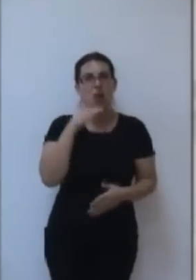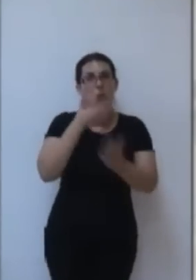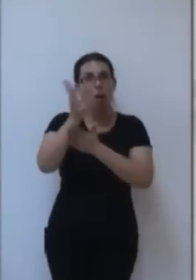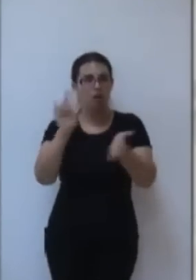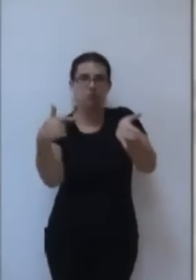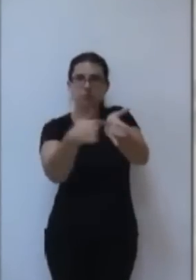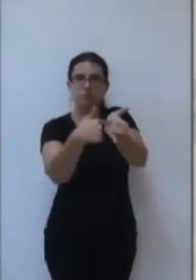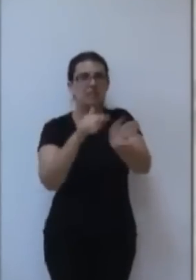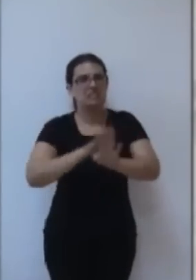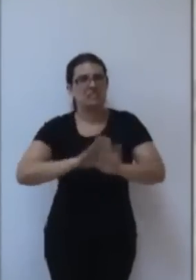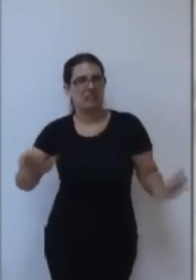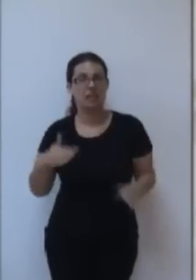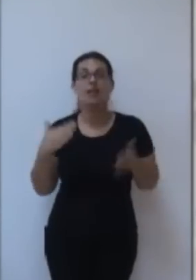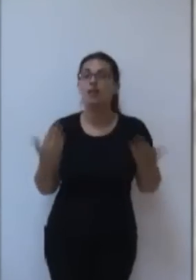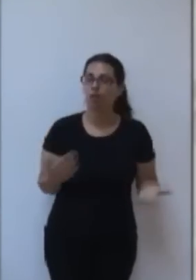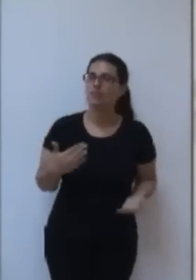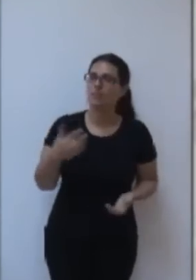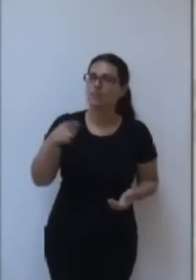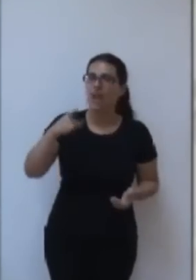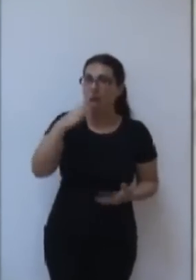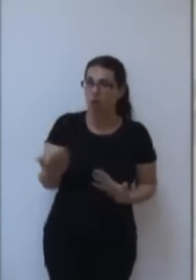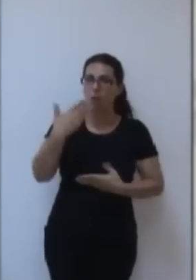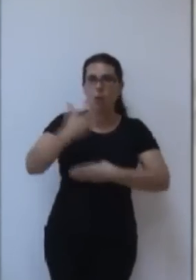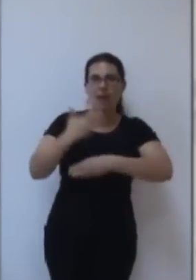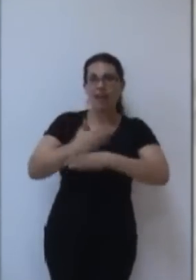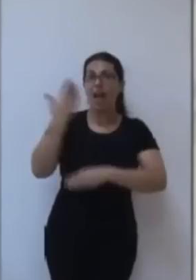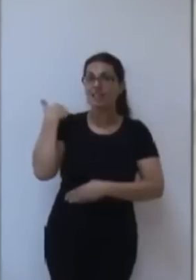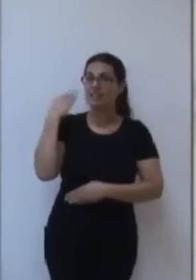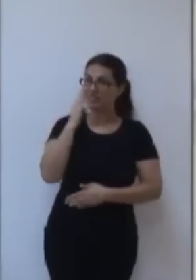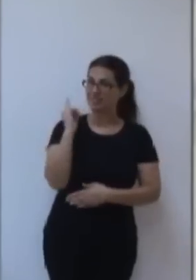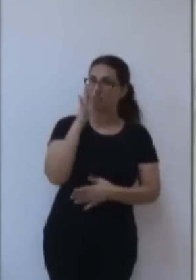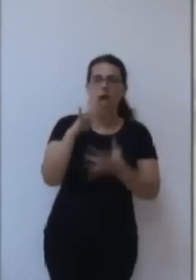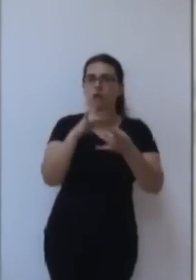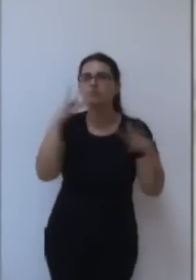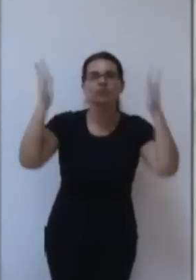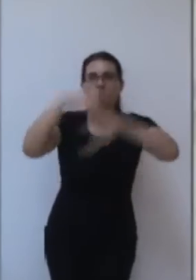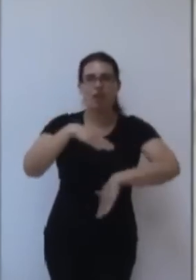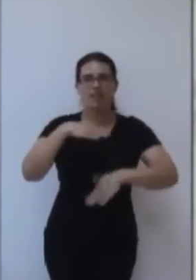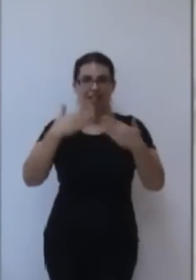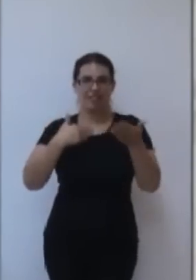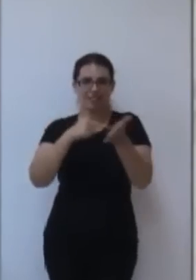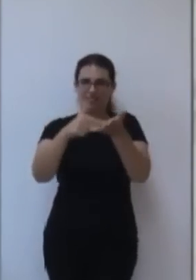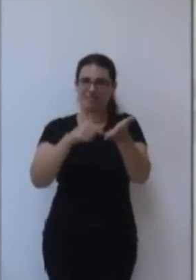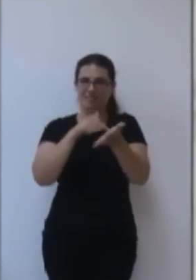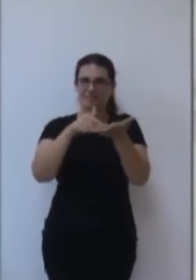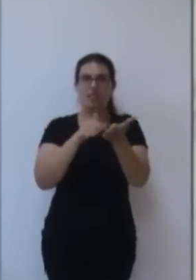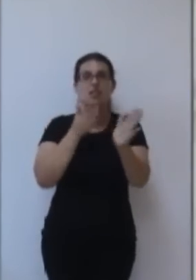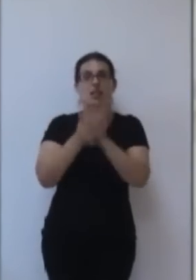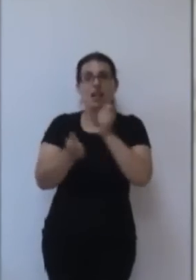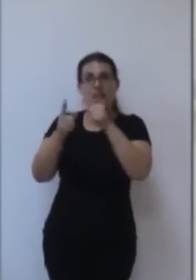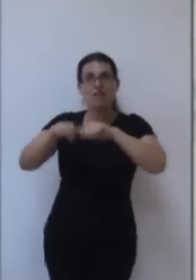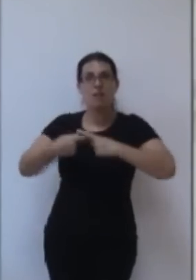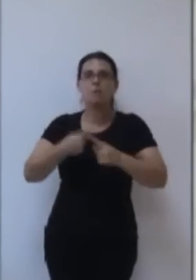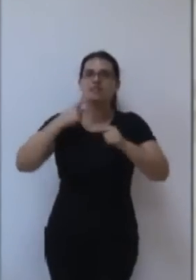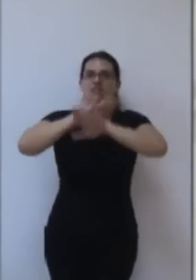comunicador y lo señala, ¿no? Entonces está eliminando una barrera que antes había, ¿no? La barrera de la comunicación, y está haciendo que esa familia esté